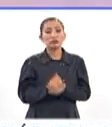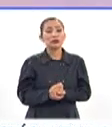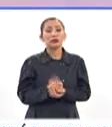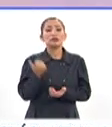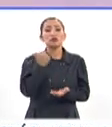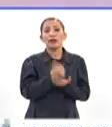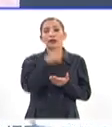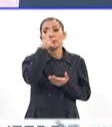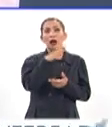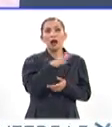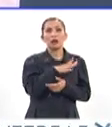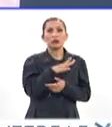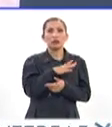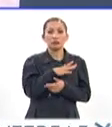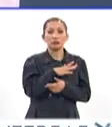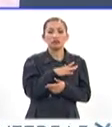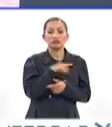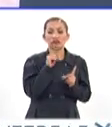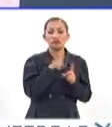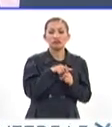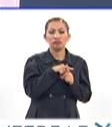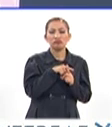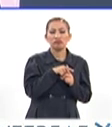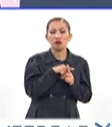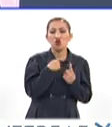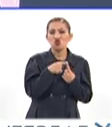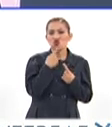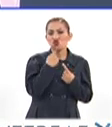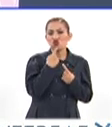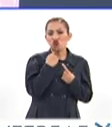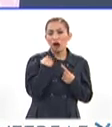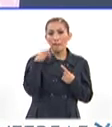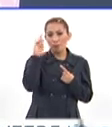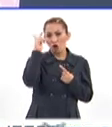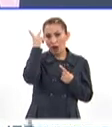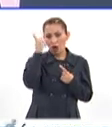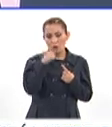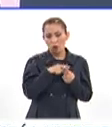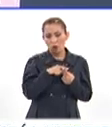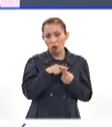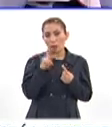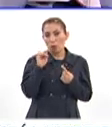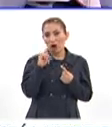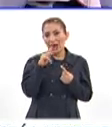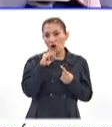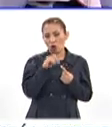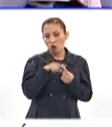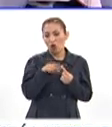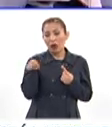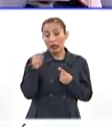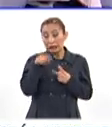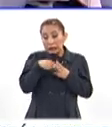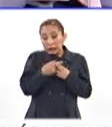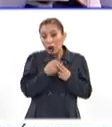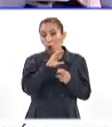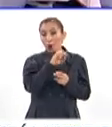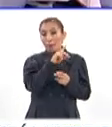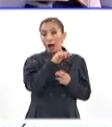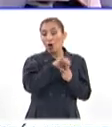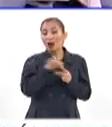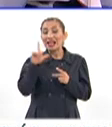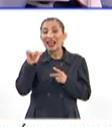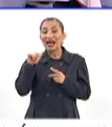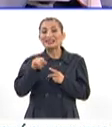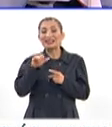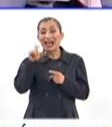Ciudad de México estamos en lo que es la Cruz Roja que está en Polanco. Sí, sí. Estamos a punto de abrir Cuemanco y también Las